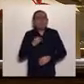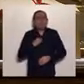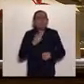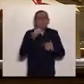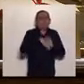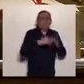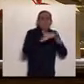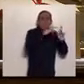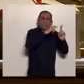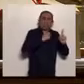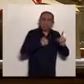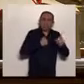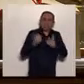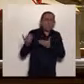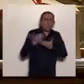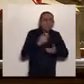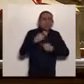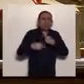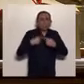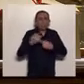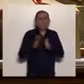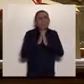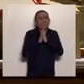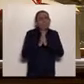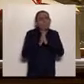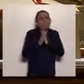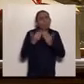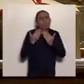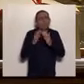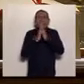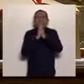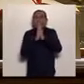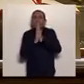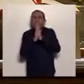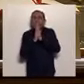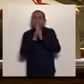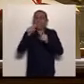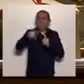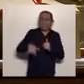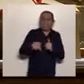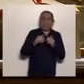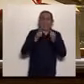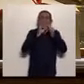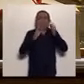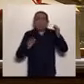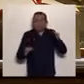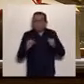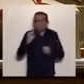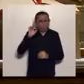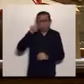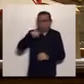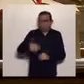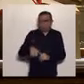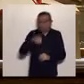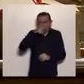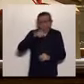Iglesia Católica. Los invito a continuación a que podamos rezar juntos entonces esta oración, que no sea solo en